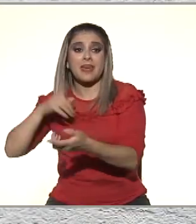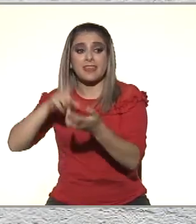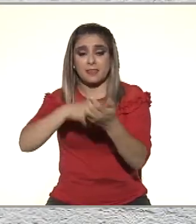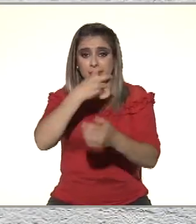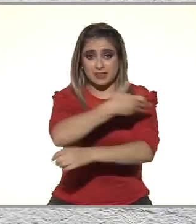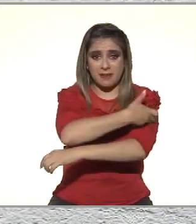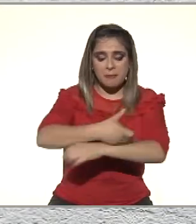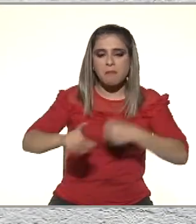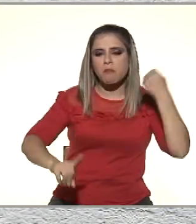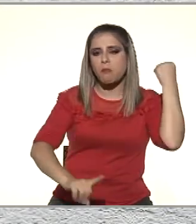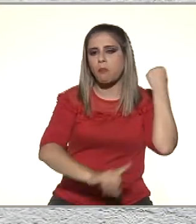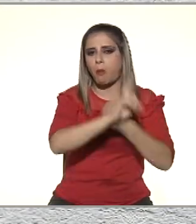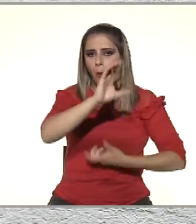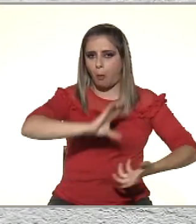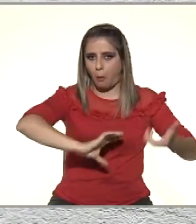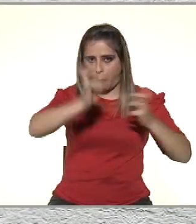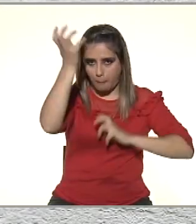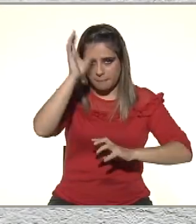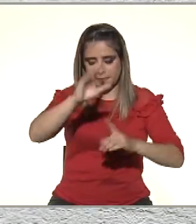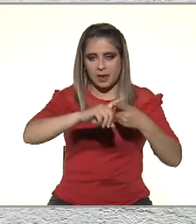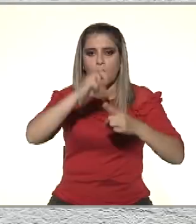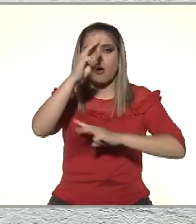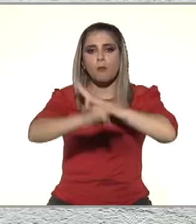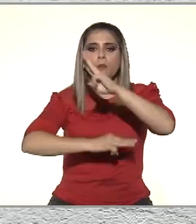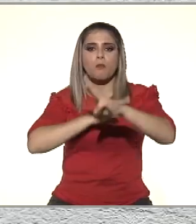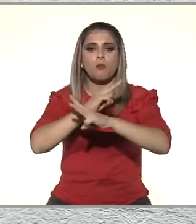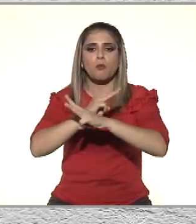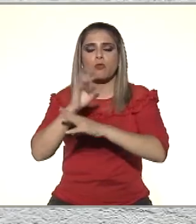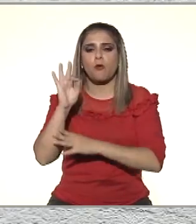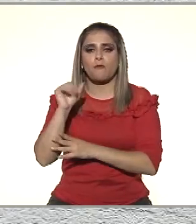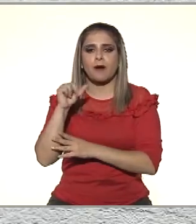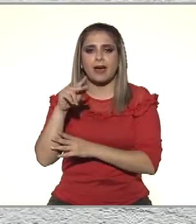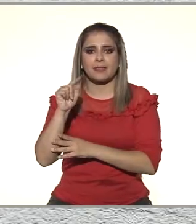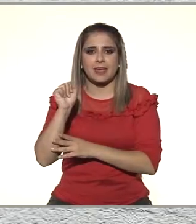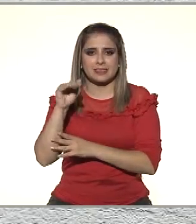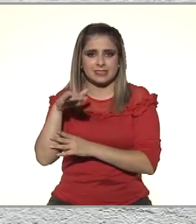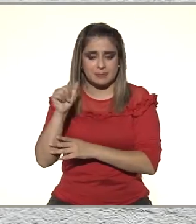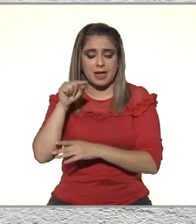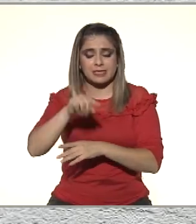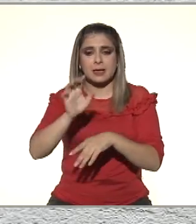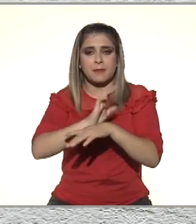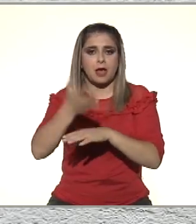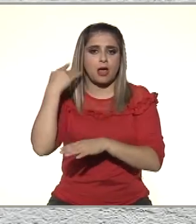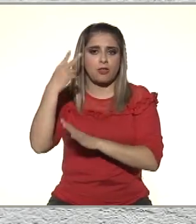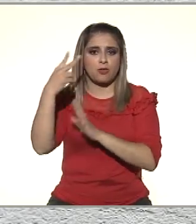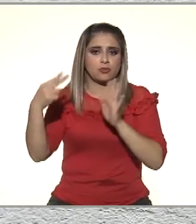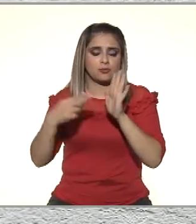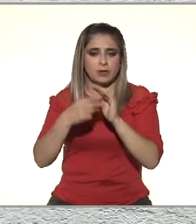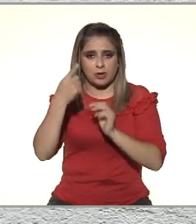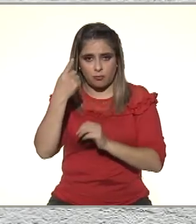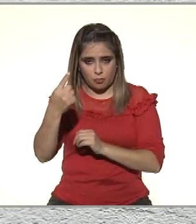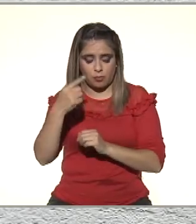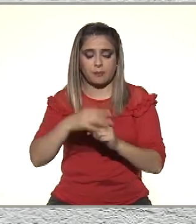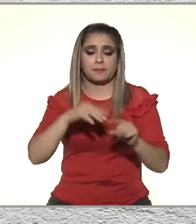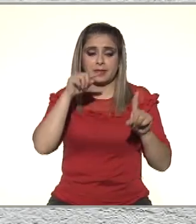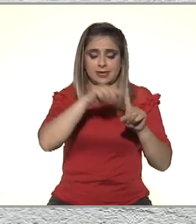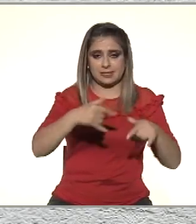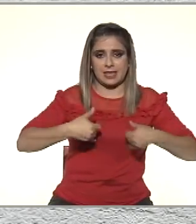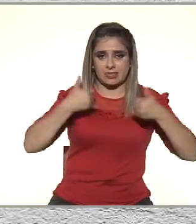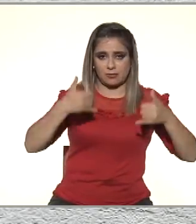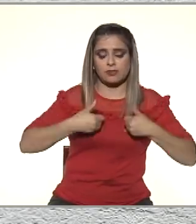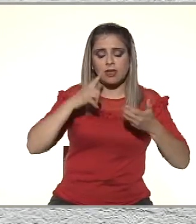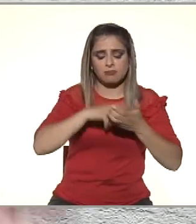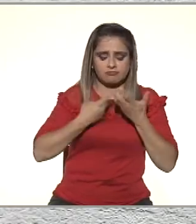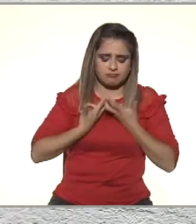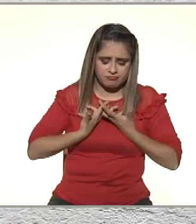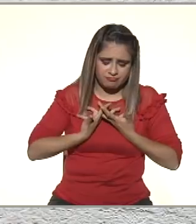estabilidad familiar. 1. Mundo Fantasma, película del 2001 en la cual Enid, una adolescente desmotivada